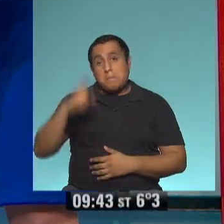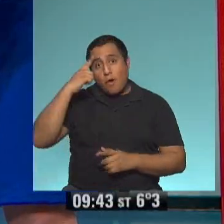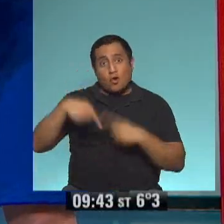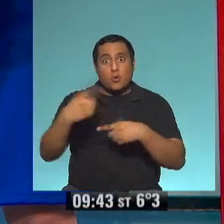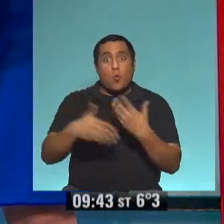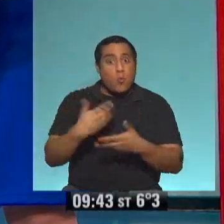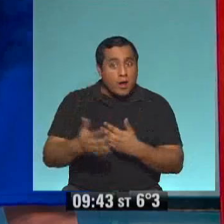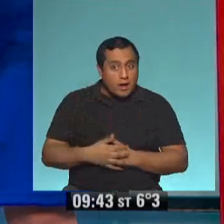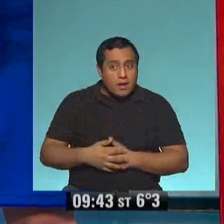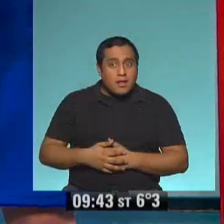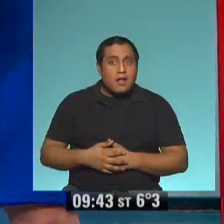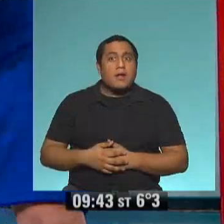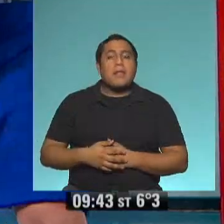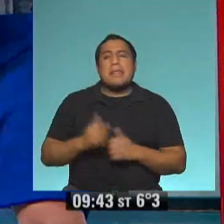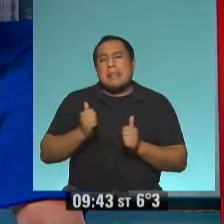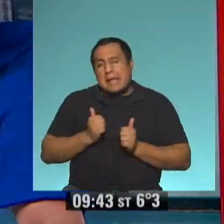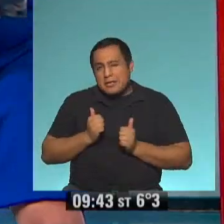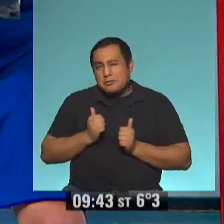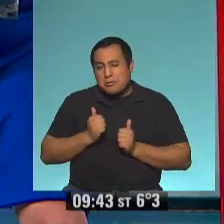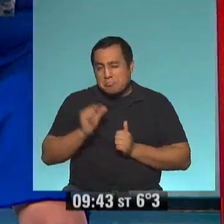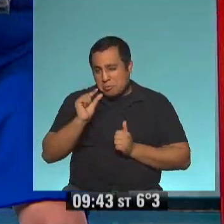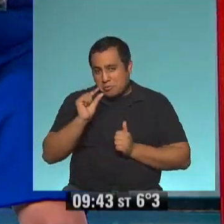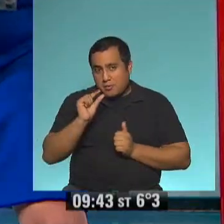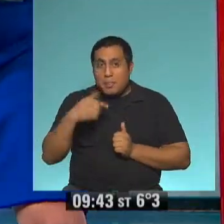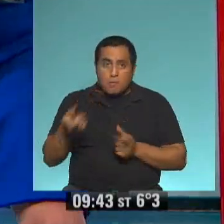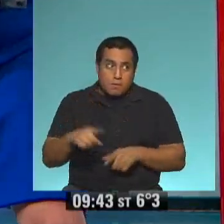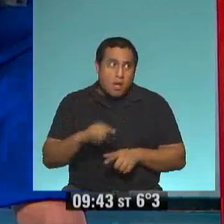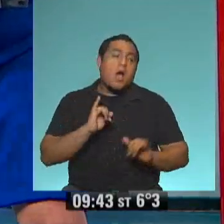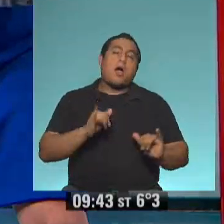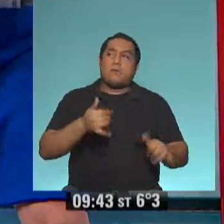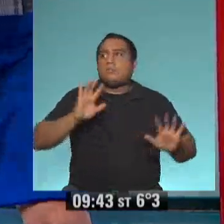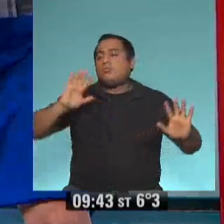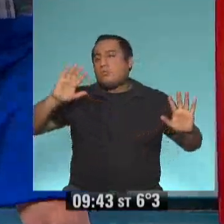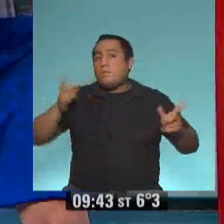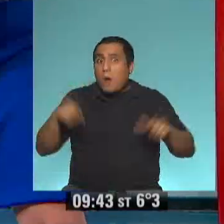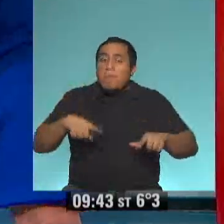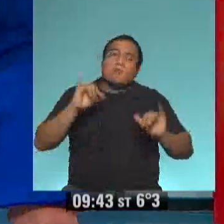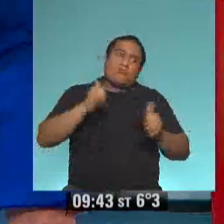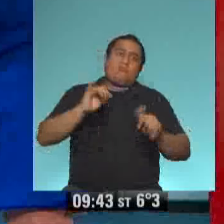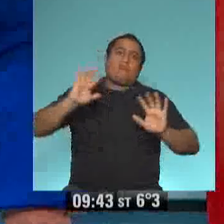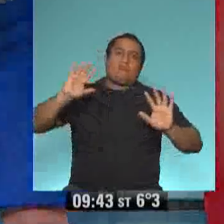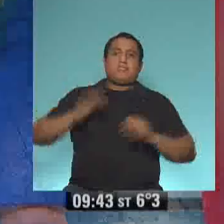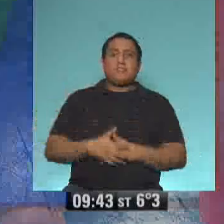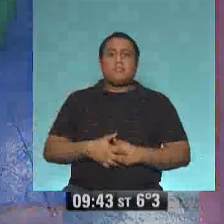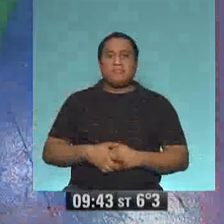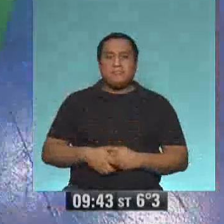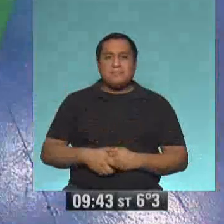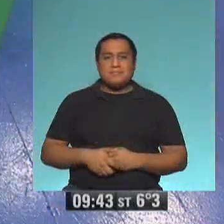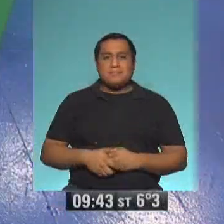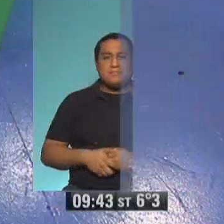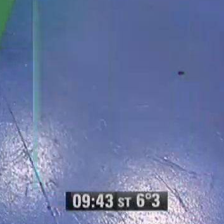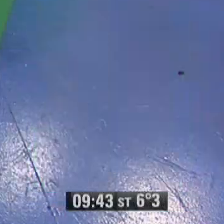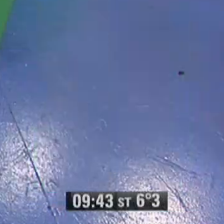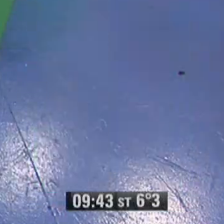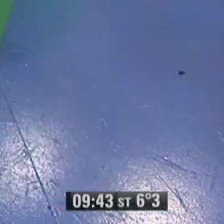jugando nosotros? ¿A qué? Y hacemos un descansito. Ah, pero después volvemos. Claro, ah, tenemos bueno, otro si volvemos, sí. Si volvemos, sí. Dale.